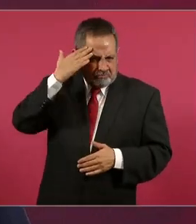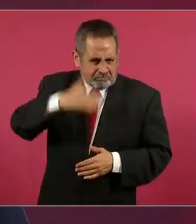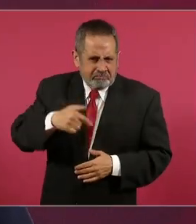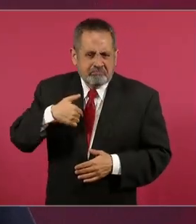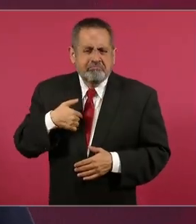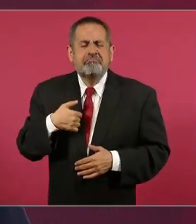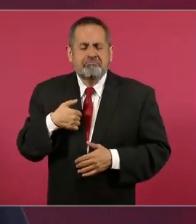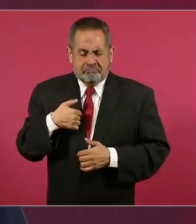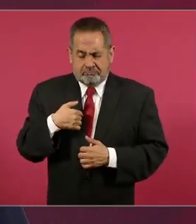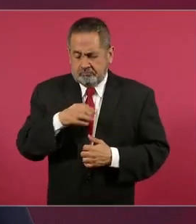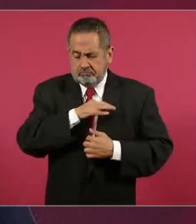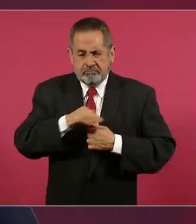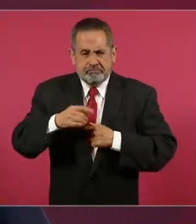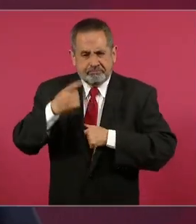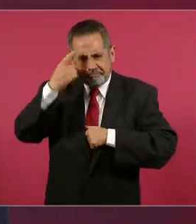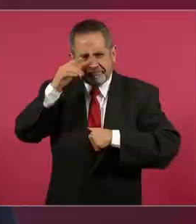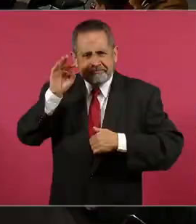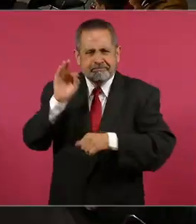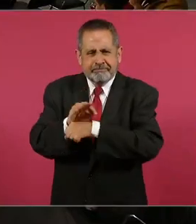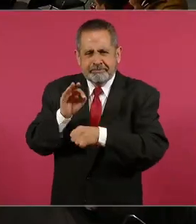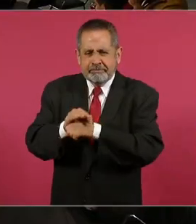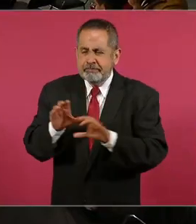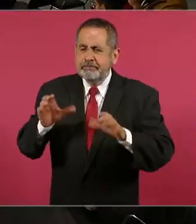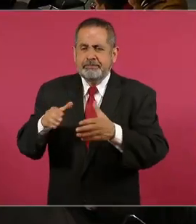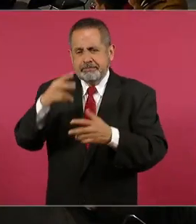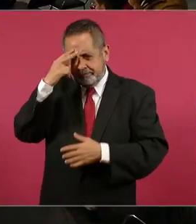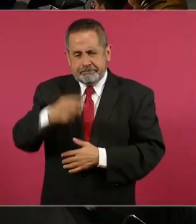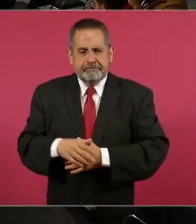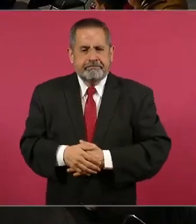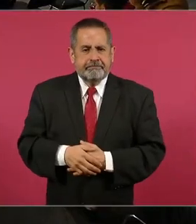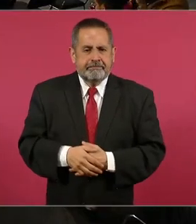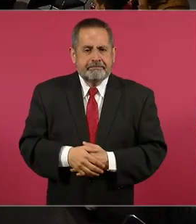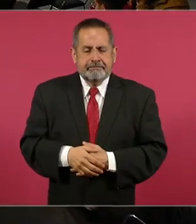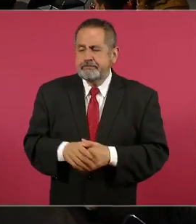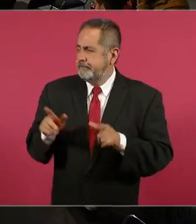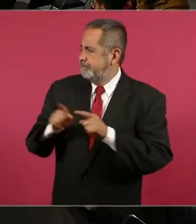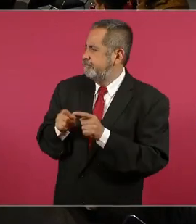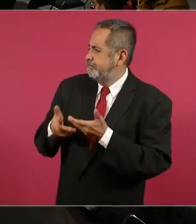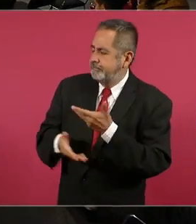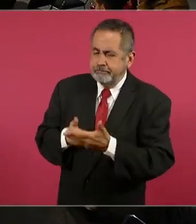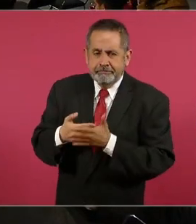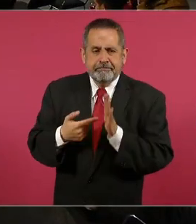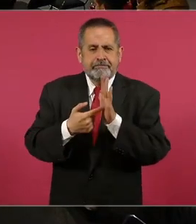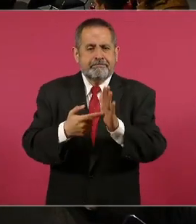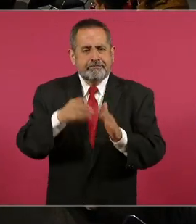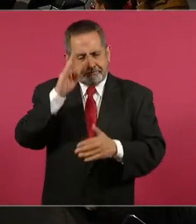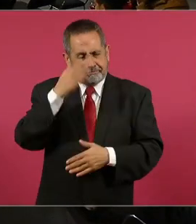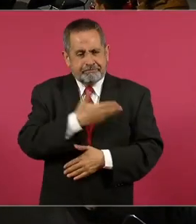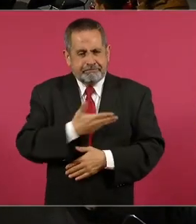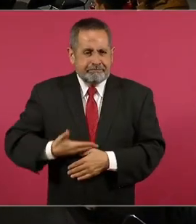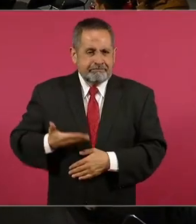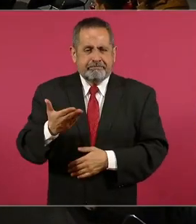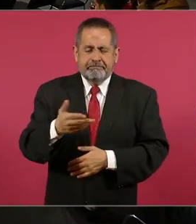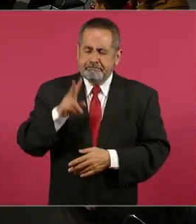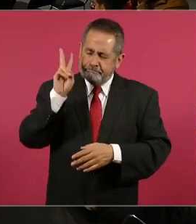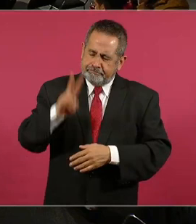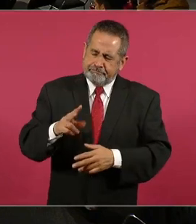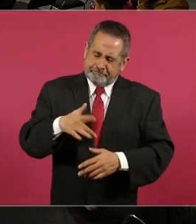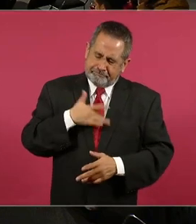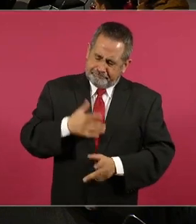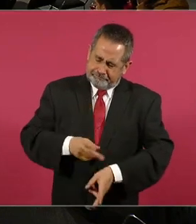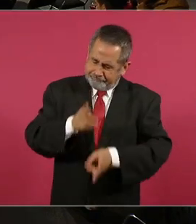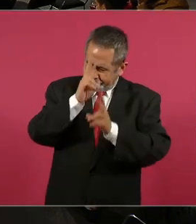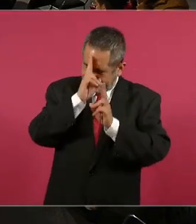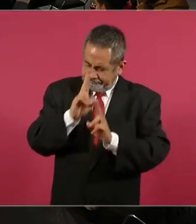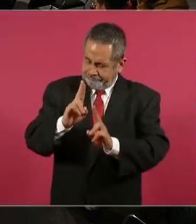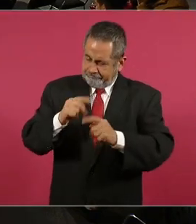y siempre pensando en el bien de México. Eso es lo que yo podría decirle, señor presidente. Es un gran honor,